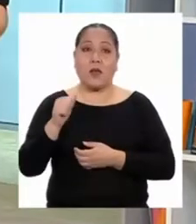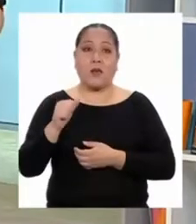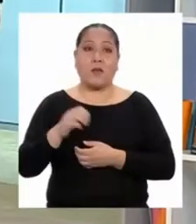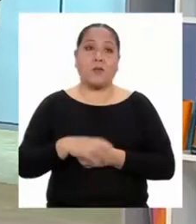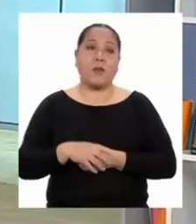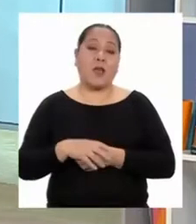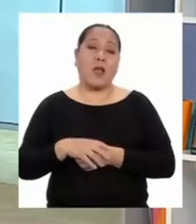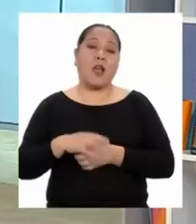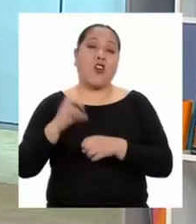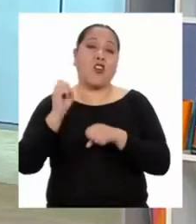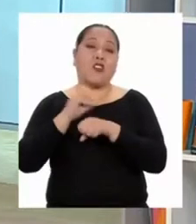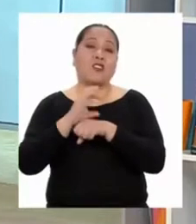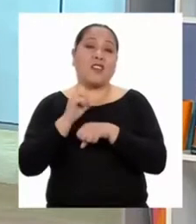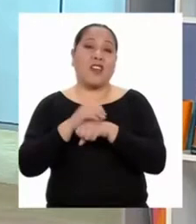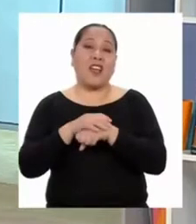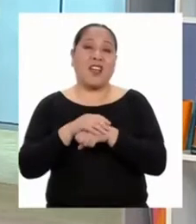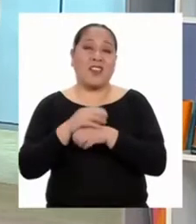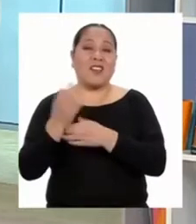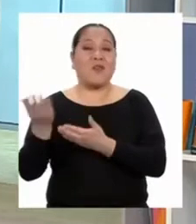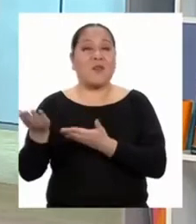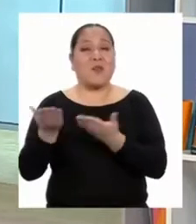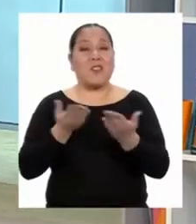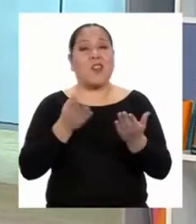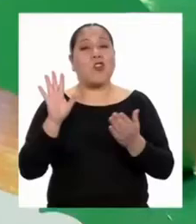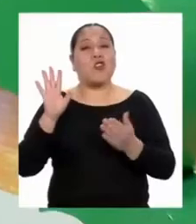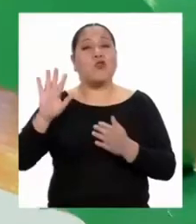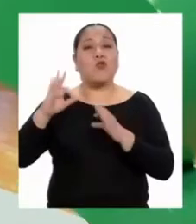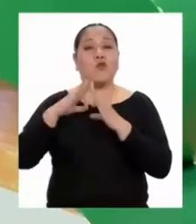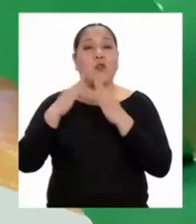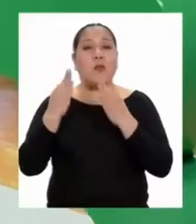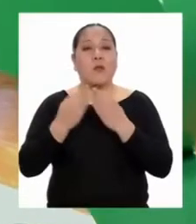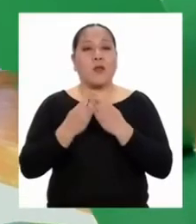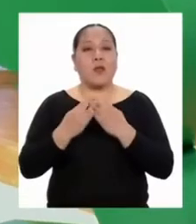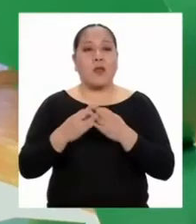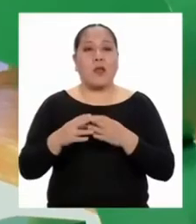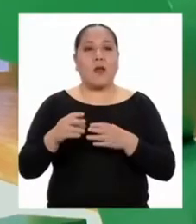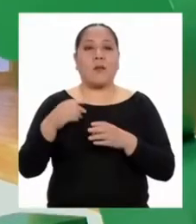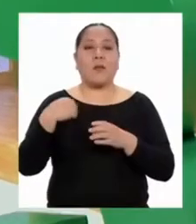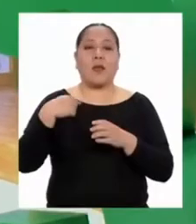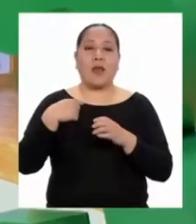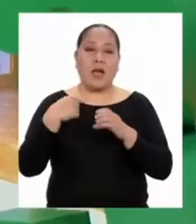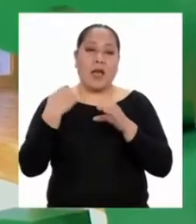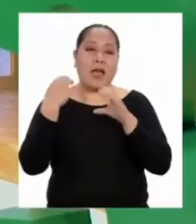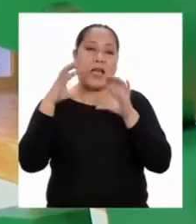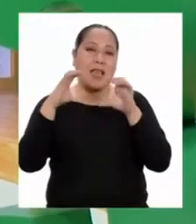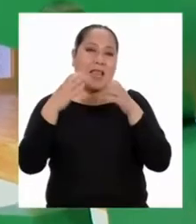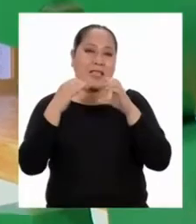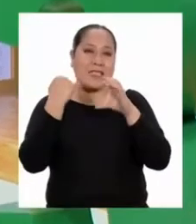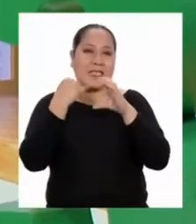familiar suyo para que me dé clases por internet.